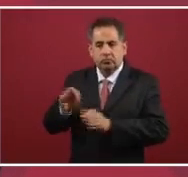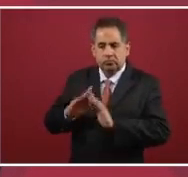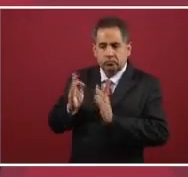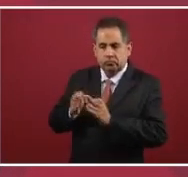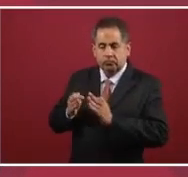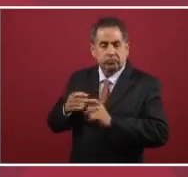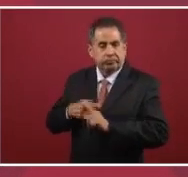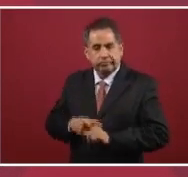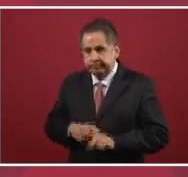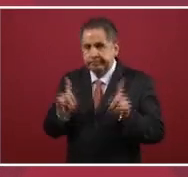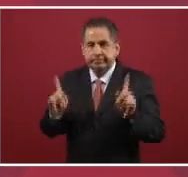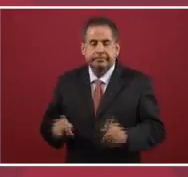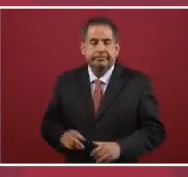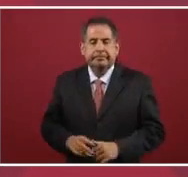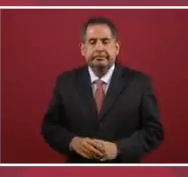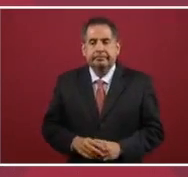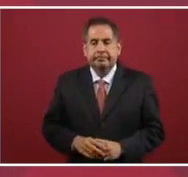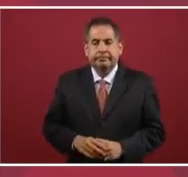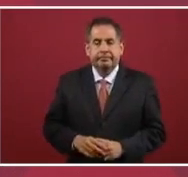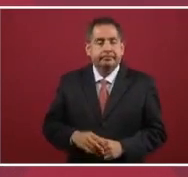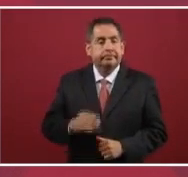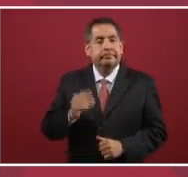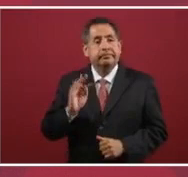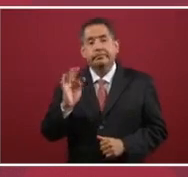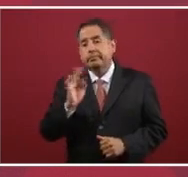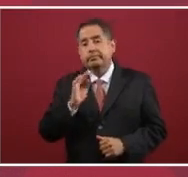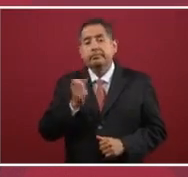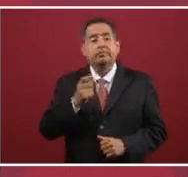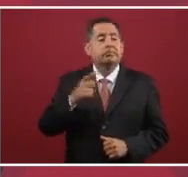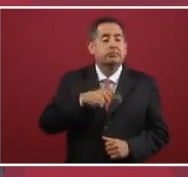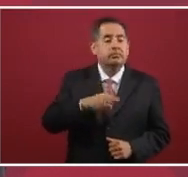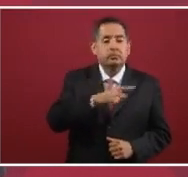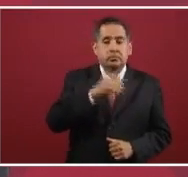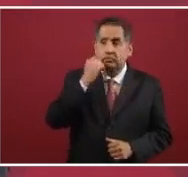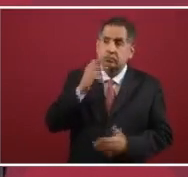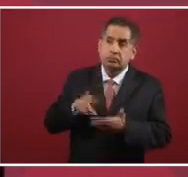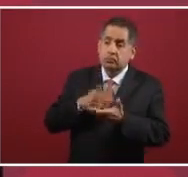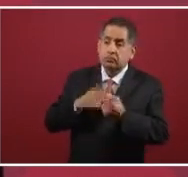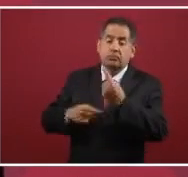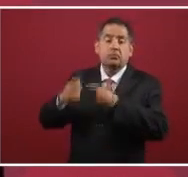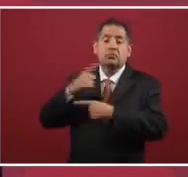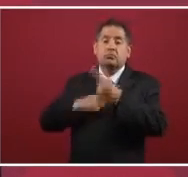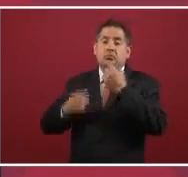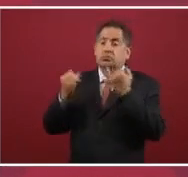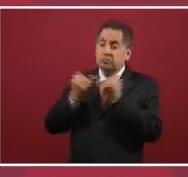completamente distinta. Hay quienes quisieran que regresáramos